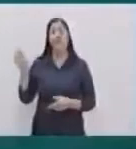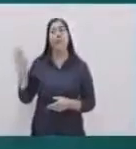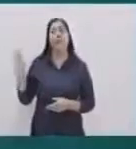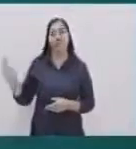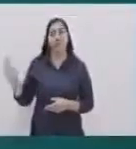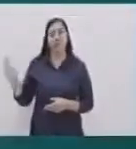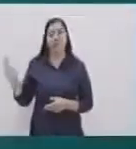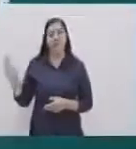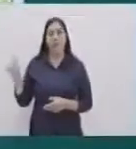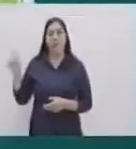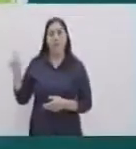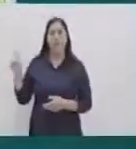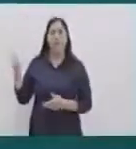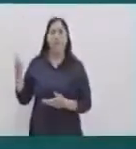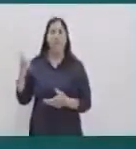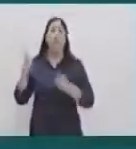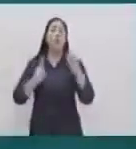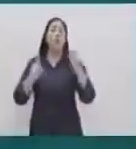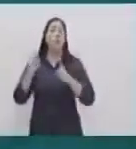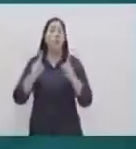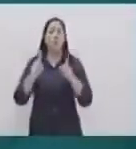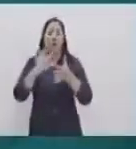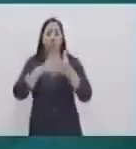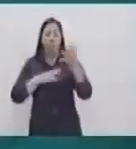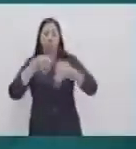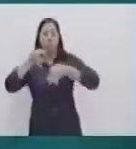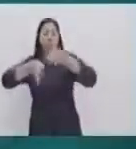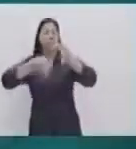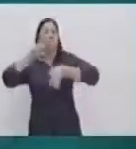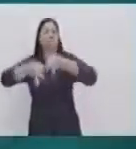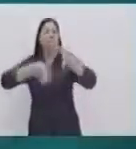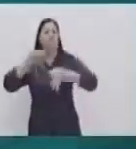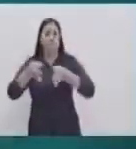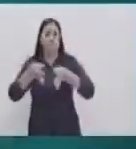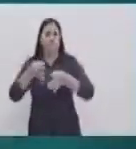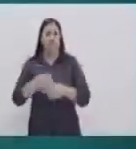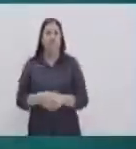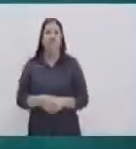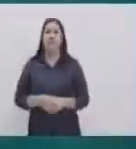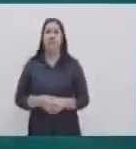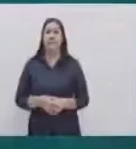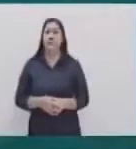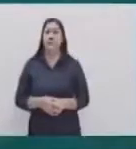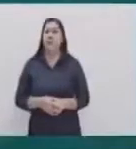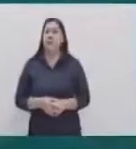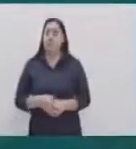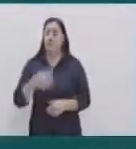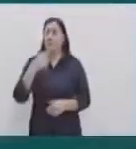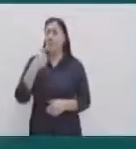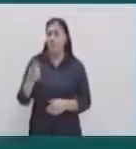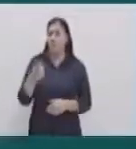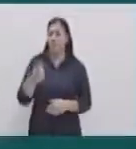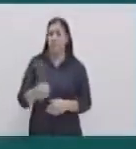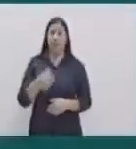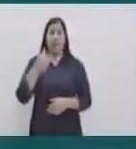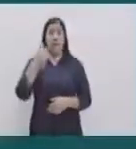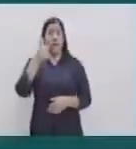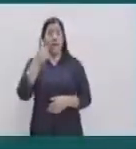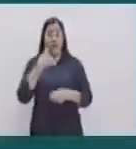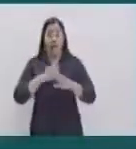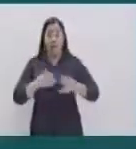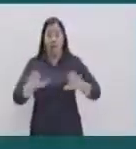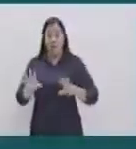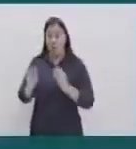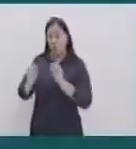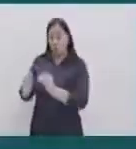pertenece a este tipo de argumentos, de criterio sapiensal. Dice, instruye al niño en su camino y aun cuando